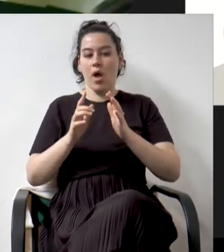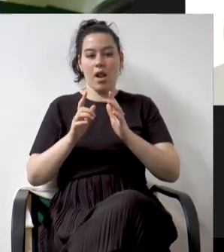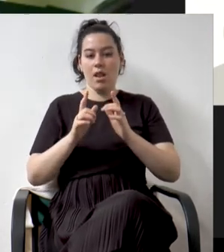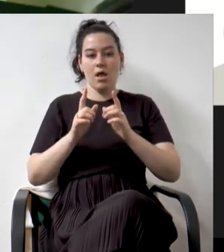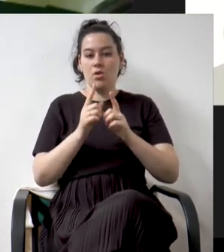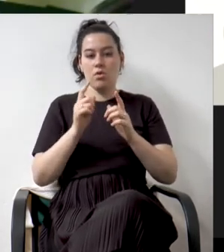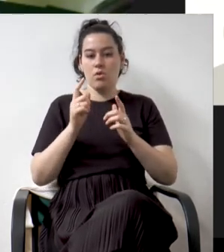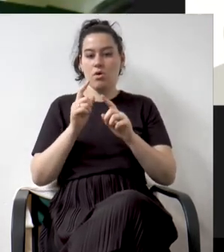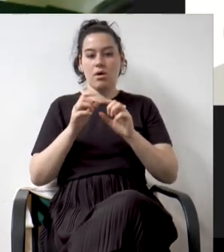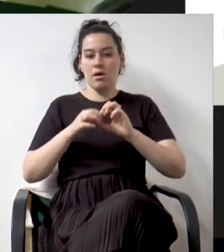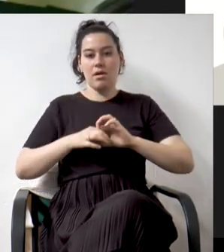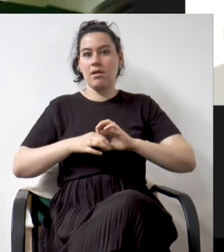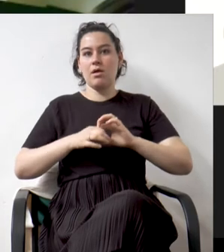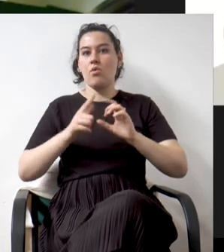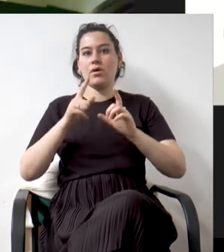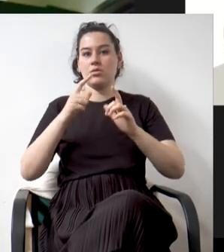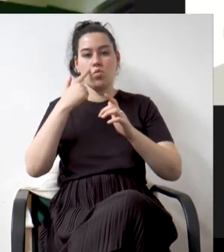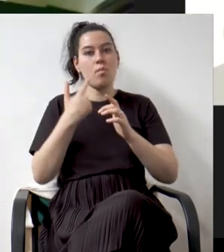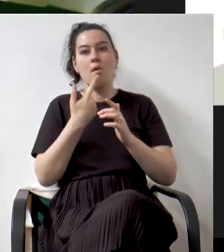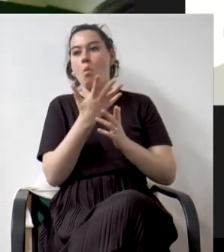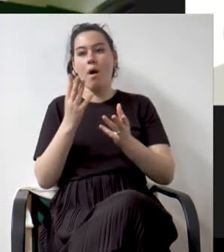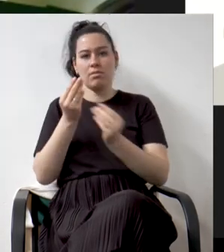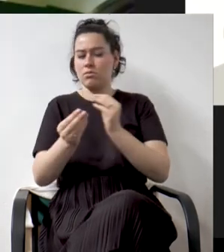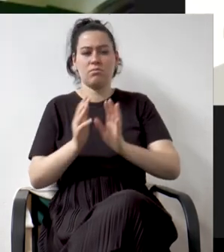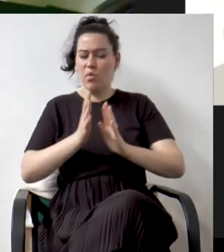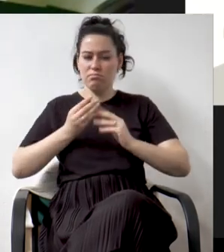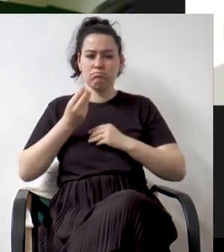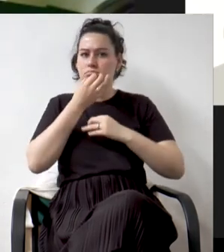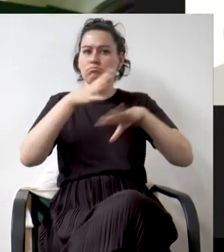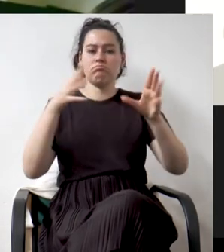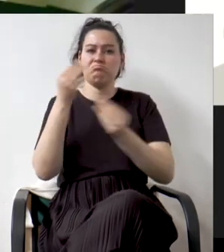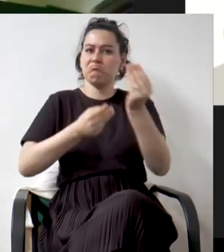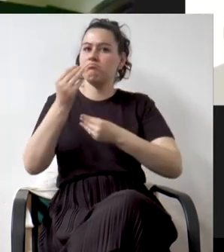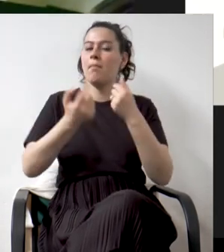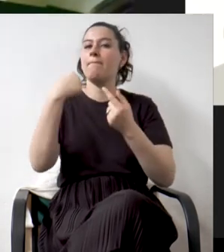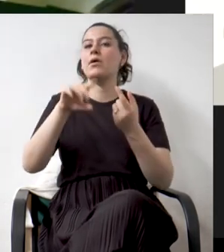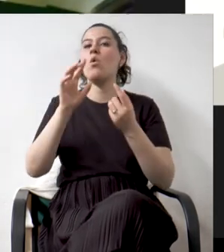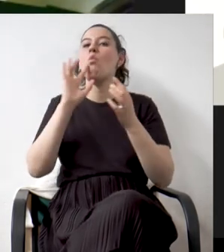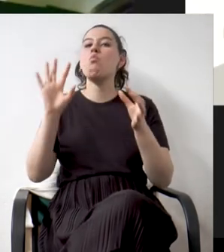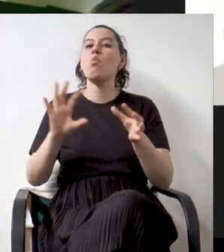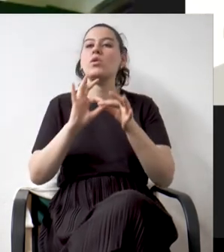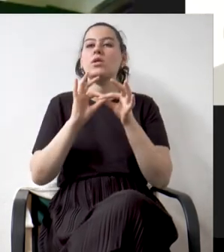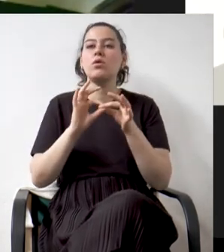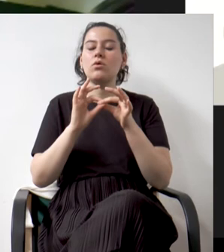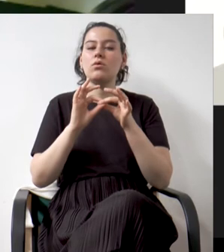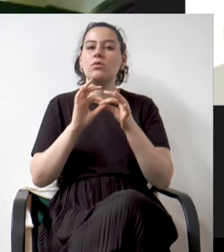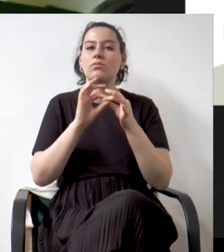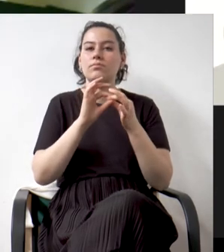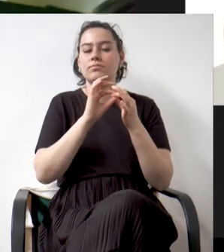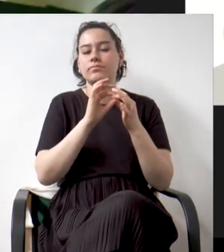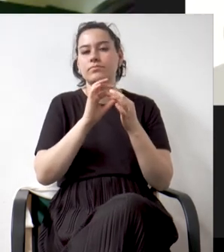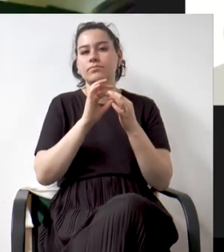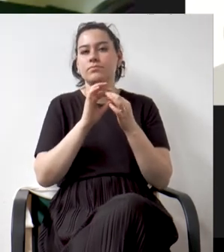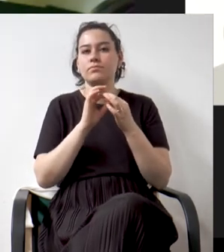logro importantísimo que ISEF ha tenido en los últimos tiempos, pero que va de la mano también con otras cuestiones